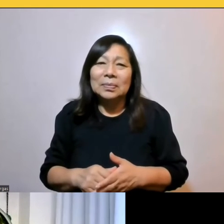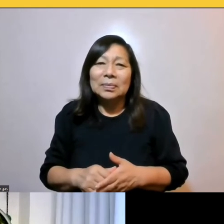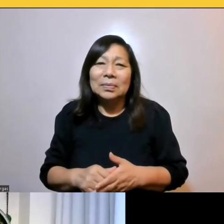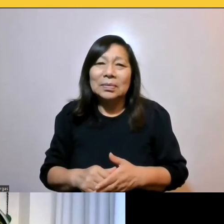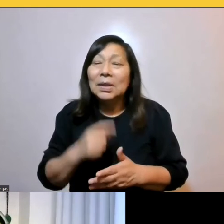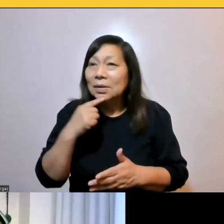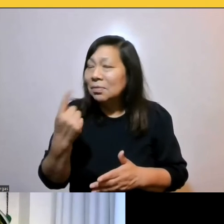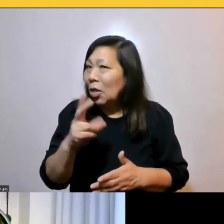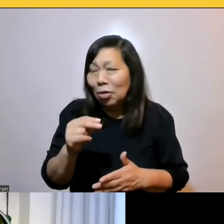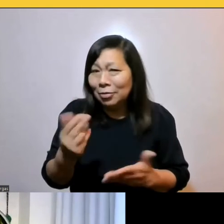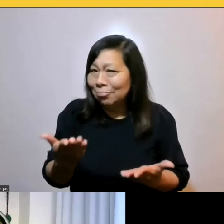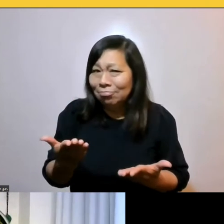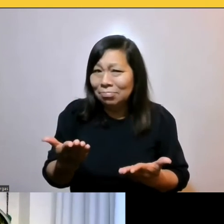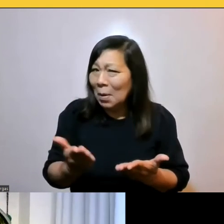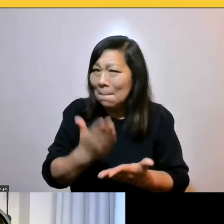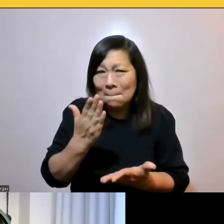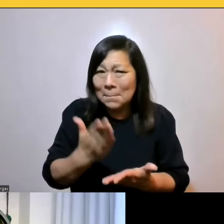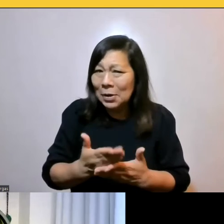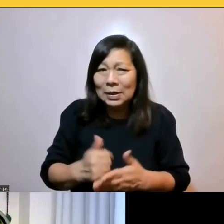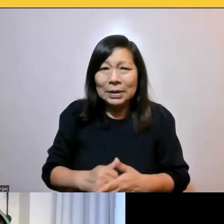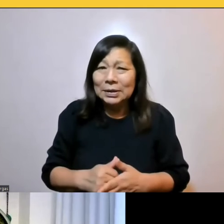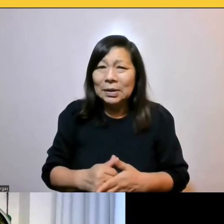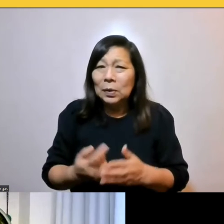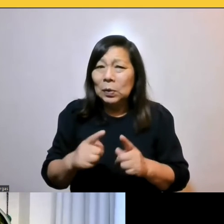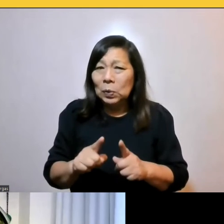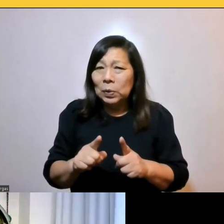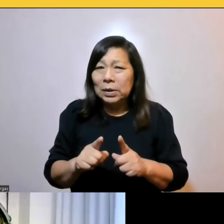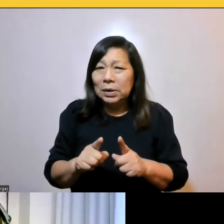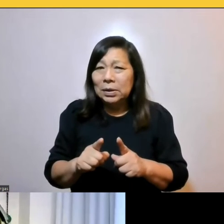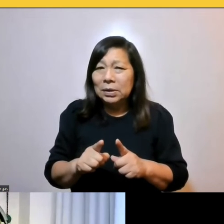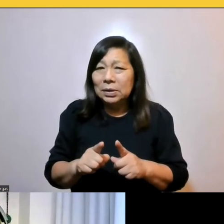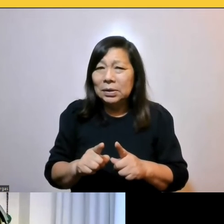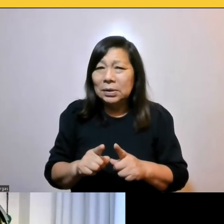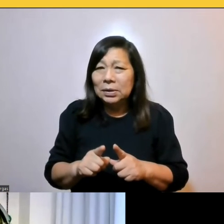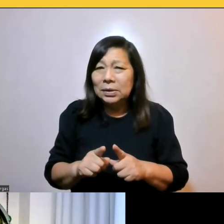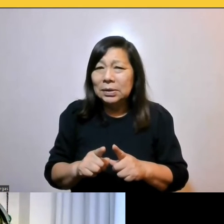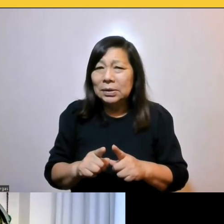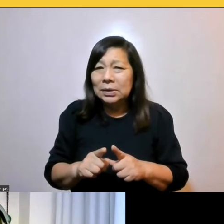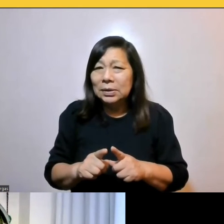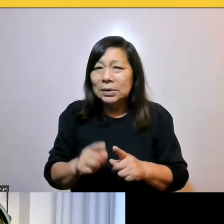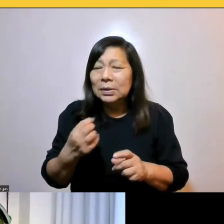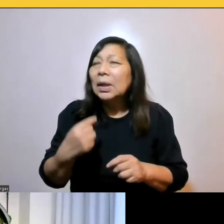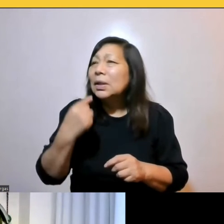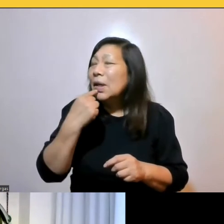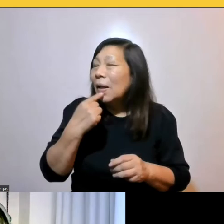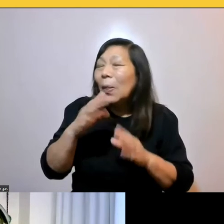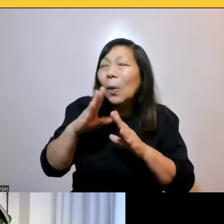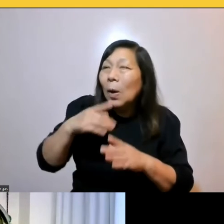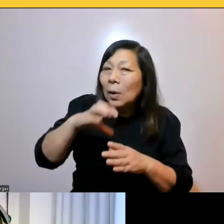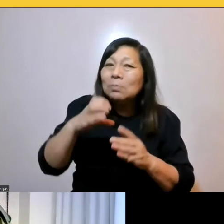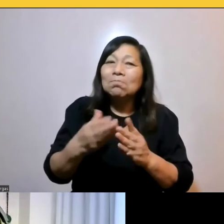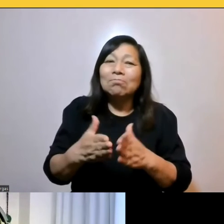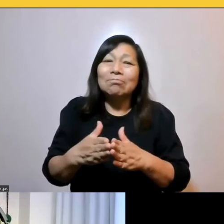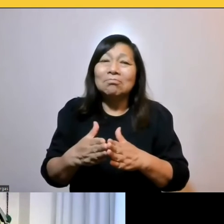En general no debería haber problema en cuanto a las bacterias que normalmente habitan la cavidad oral, ¿no? Ahora, de